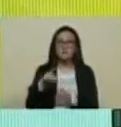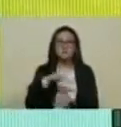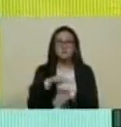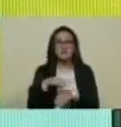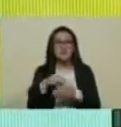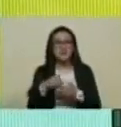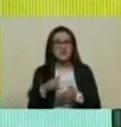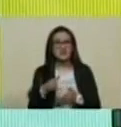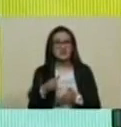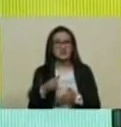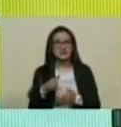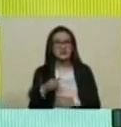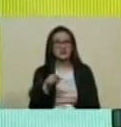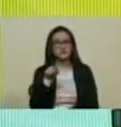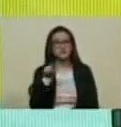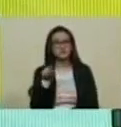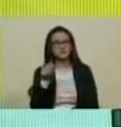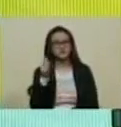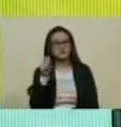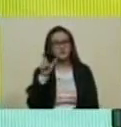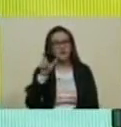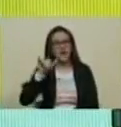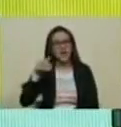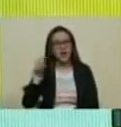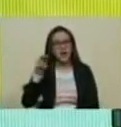ministra Alejandrina,